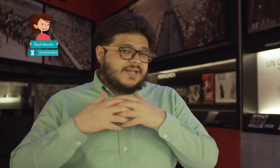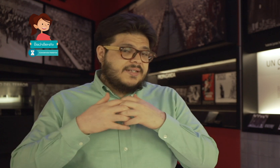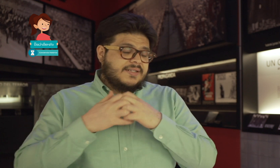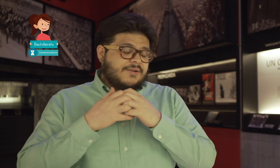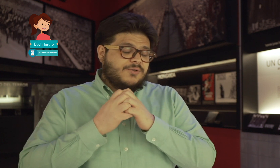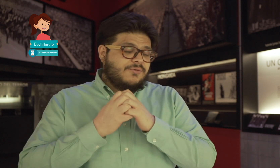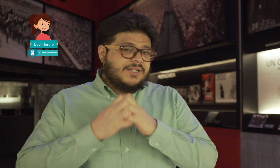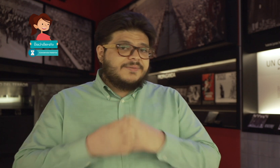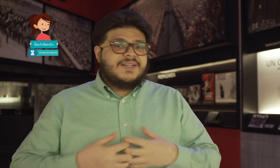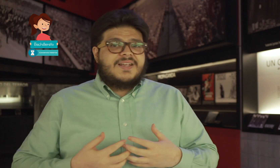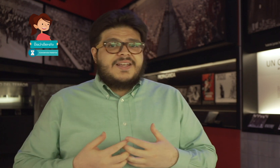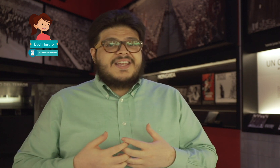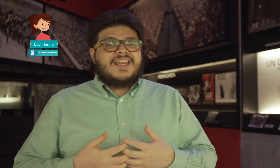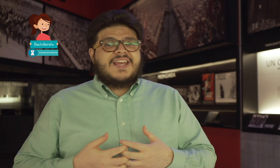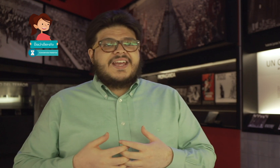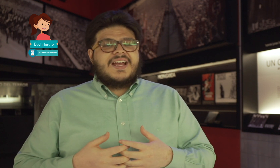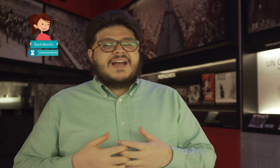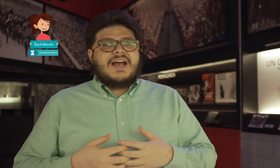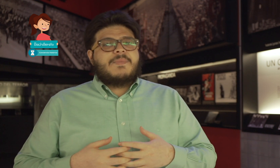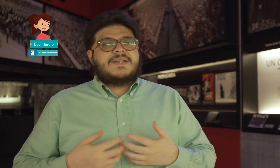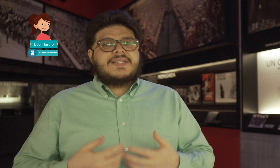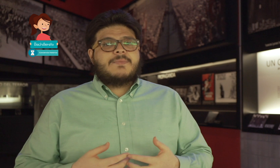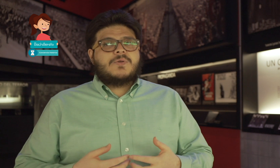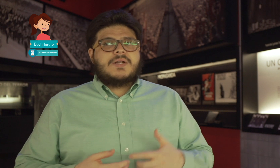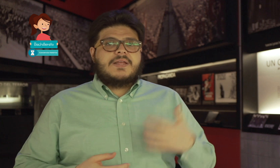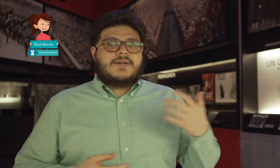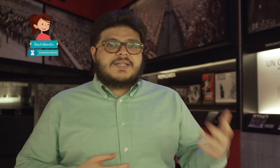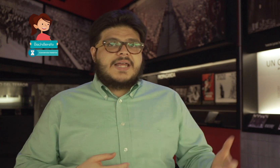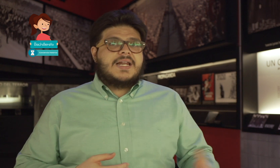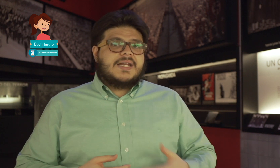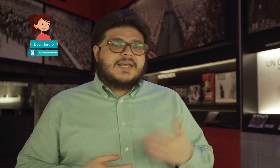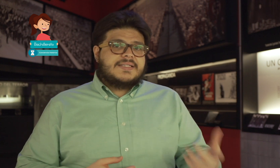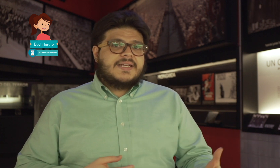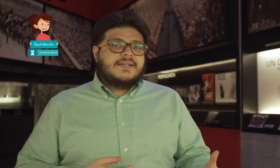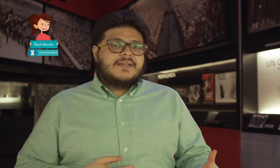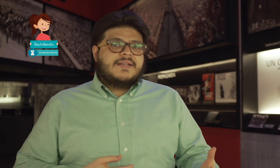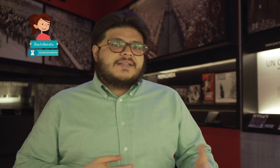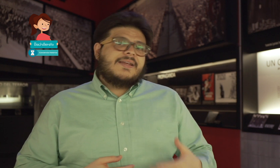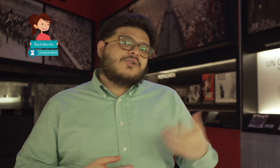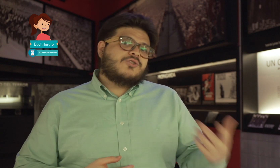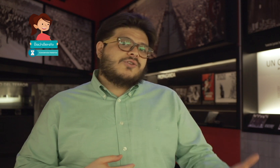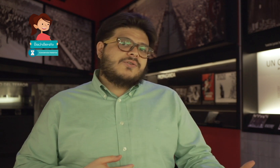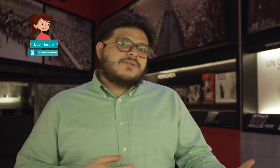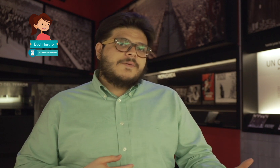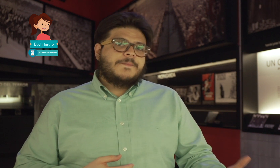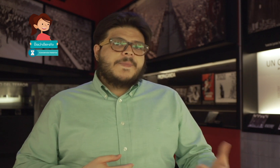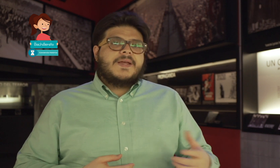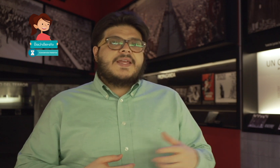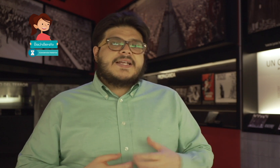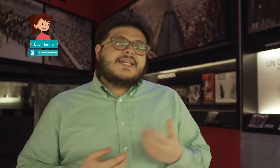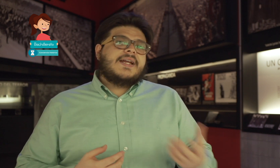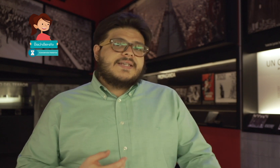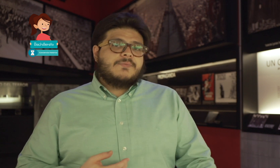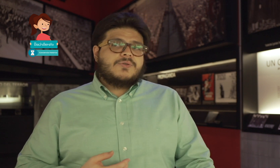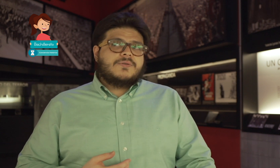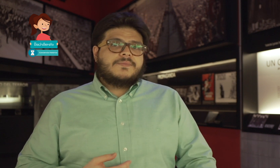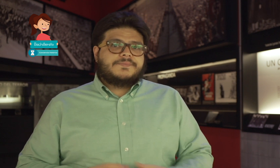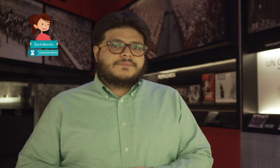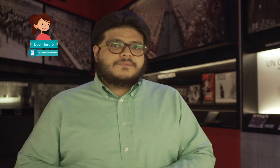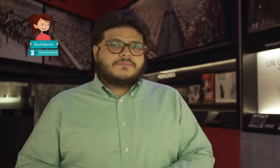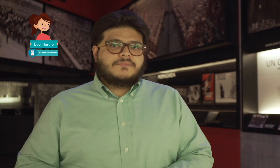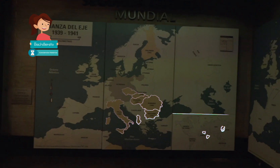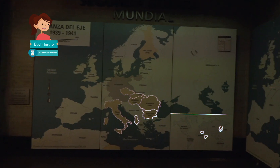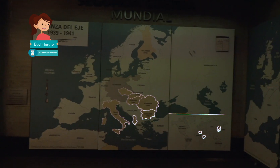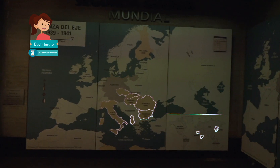funcionan, lo que hacen es que nos juntan y que apreciamos la diversidad y la riqueza de los otros y así